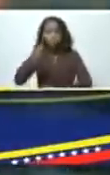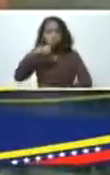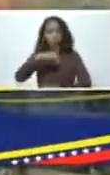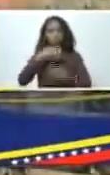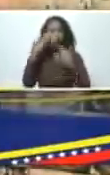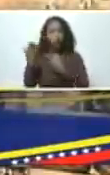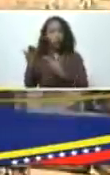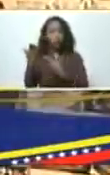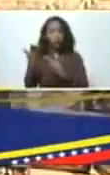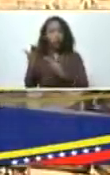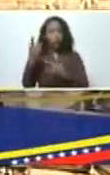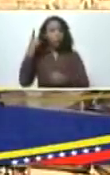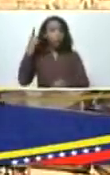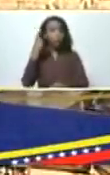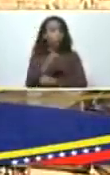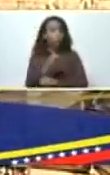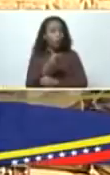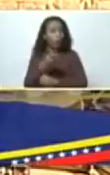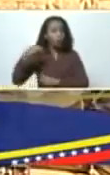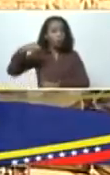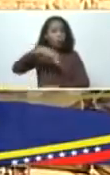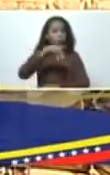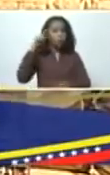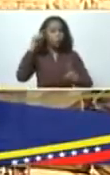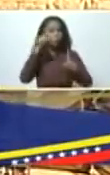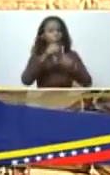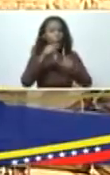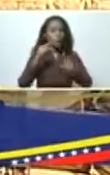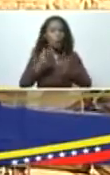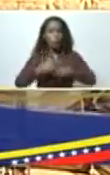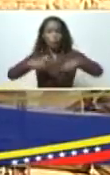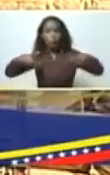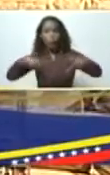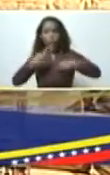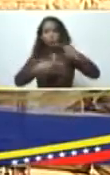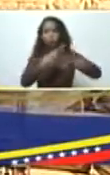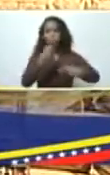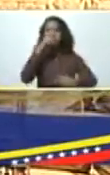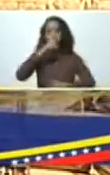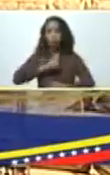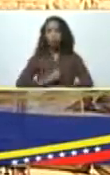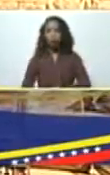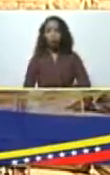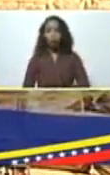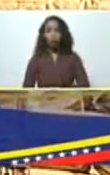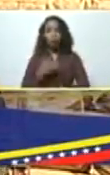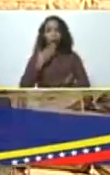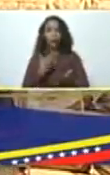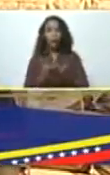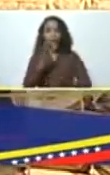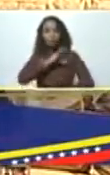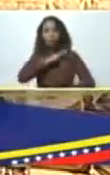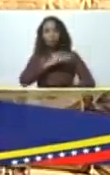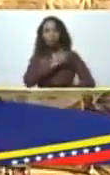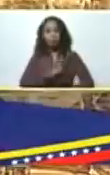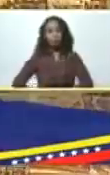eso, debemos caminar hacia el incremento de la producción anual. Gracias, señor